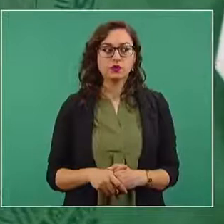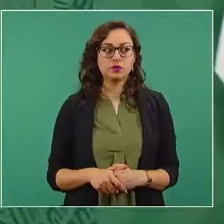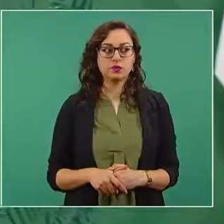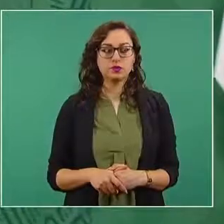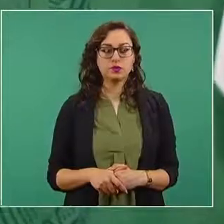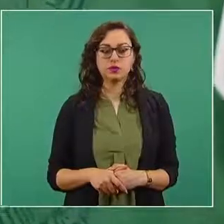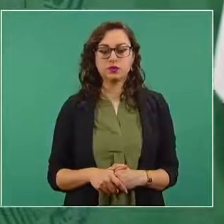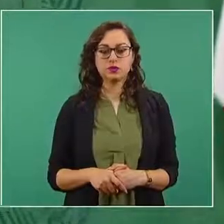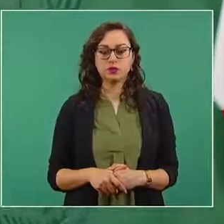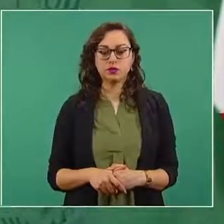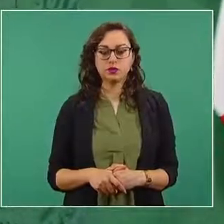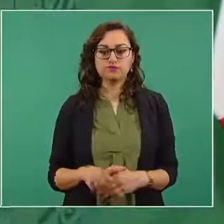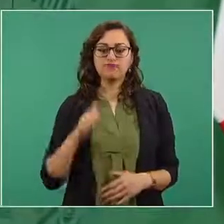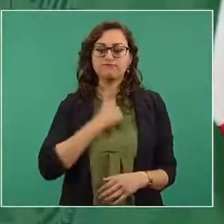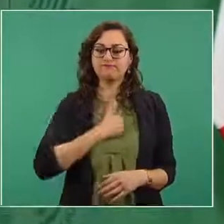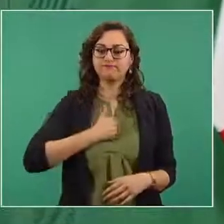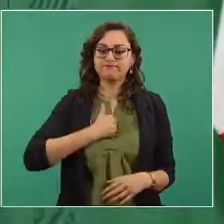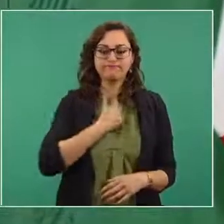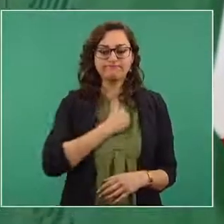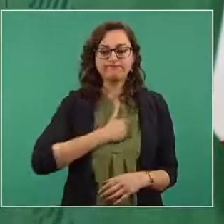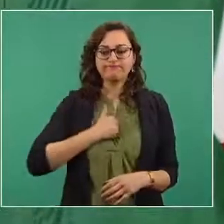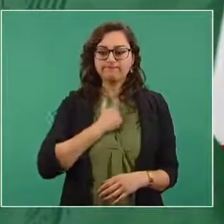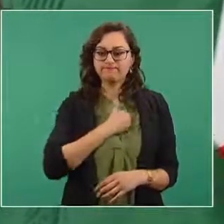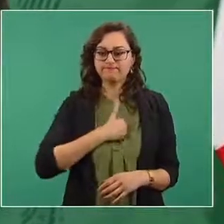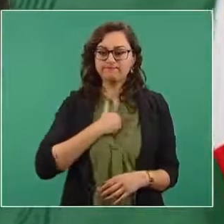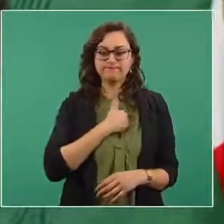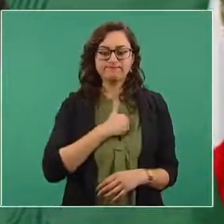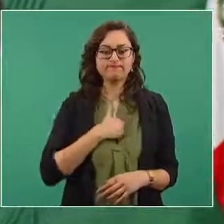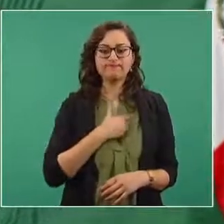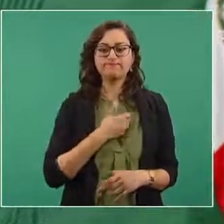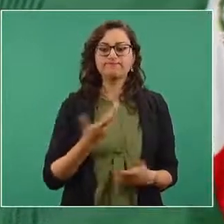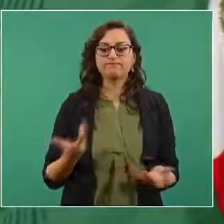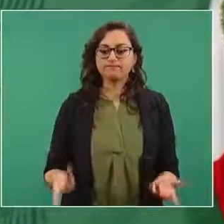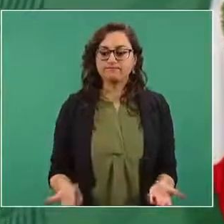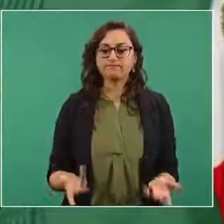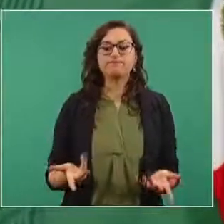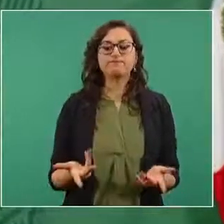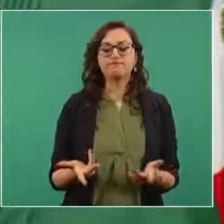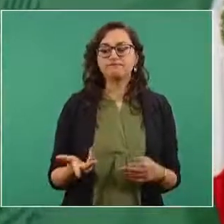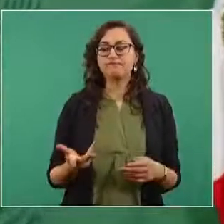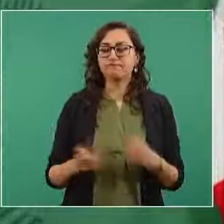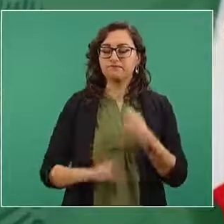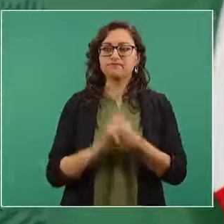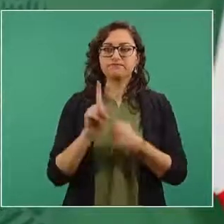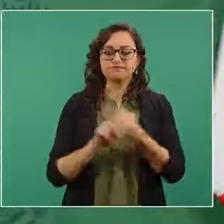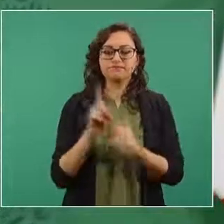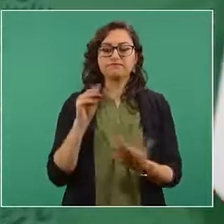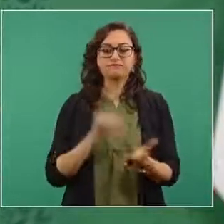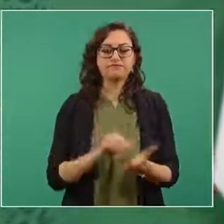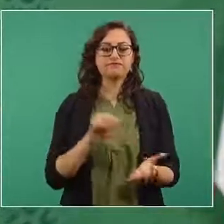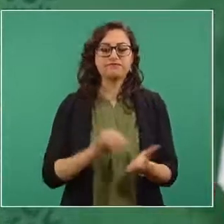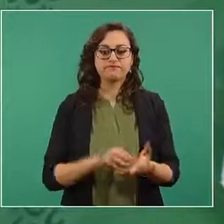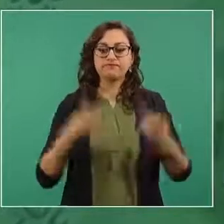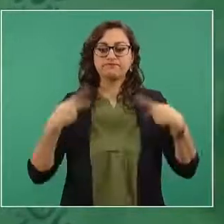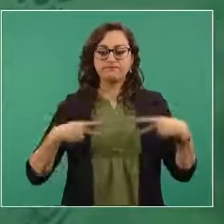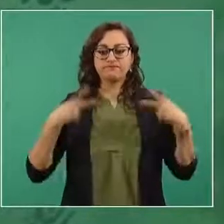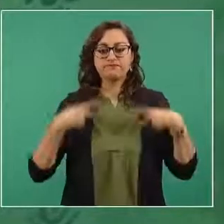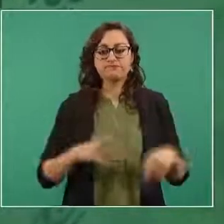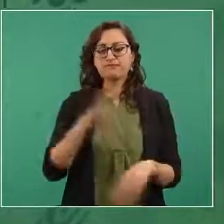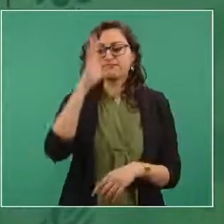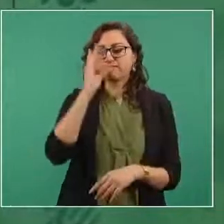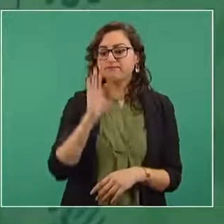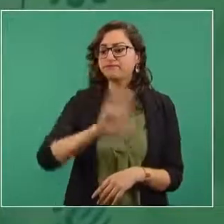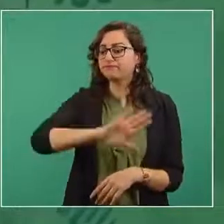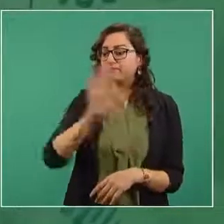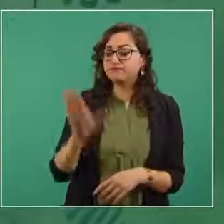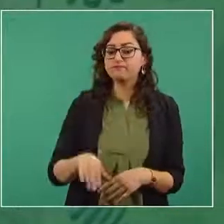está haciendo estragos, sobre todo siguen habiendo fallecidos, que es lo que